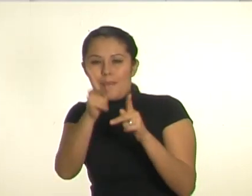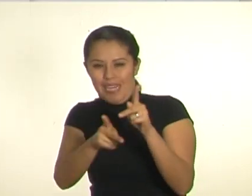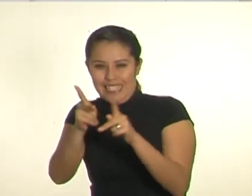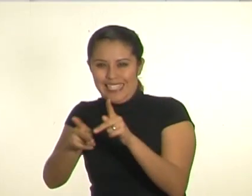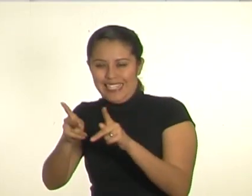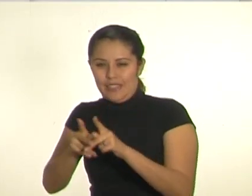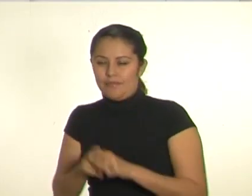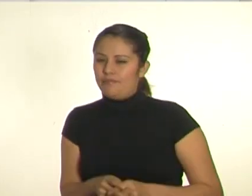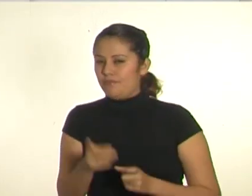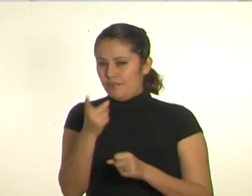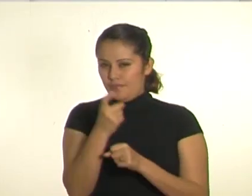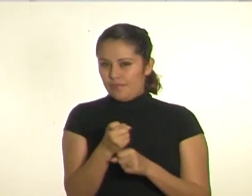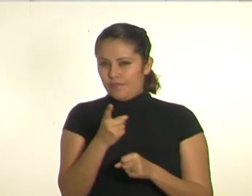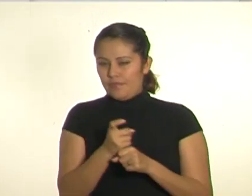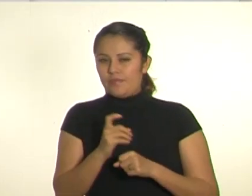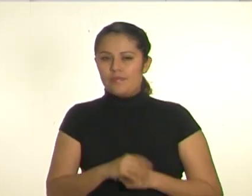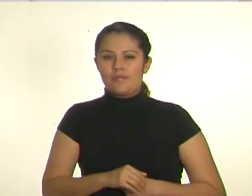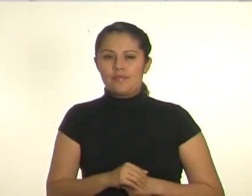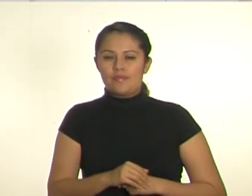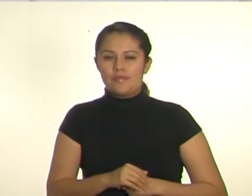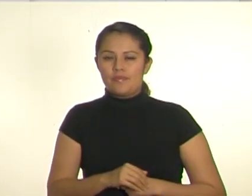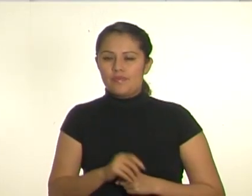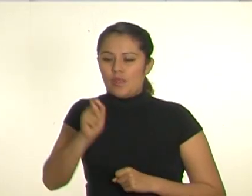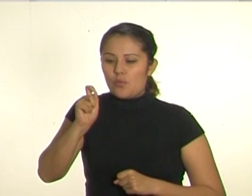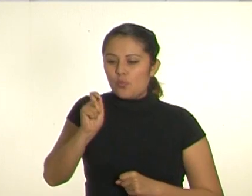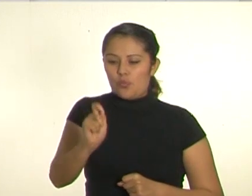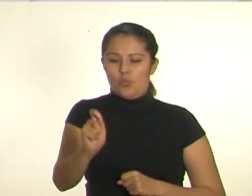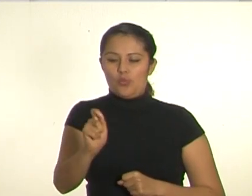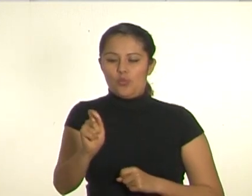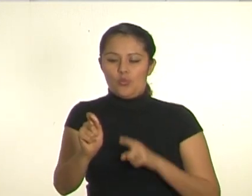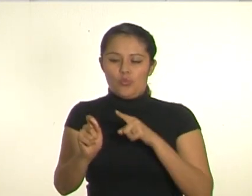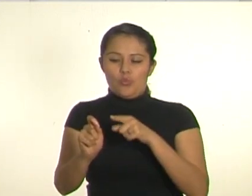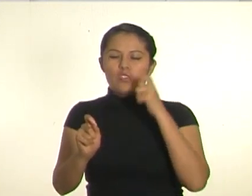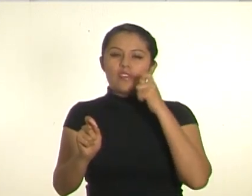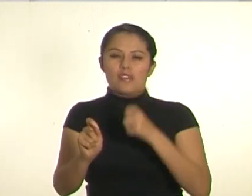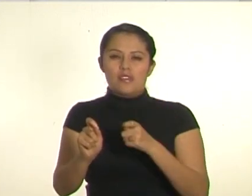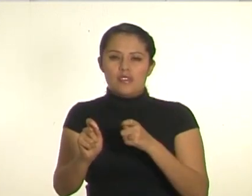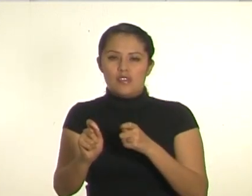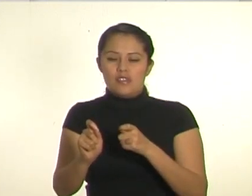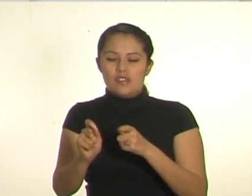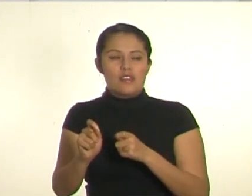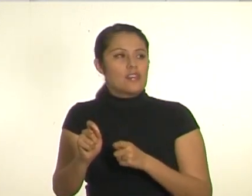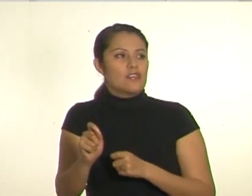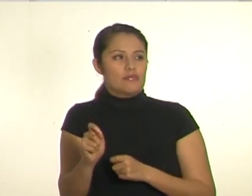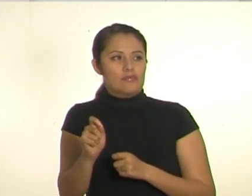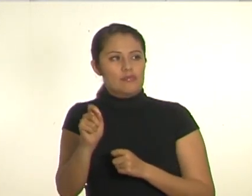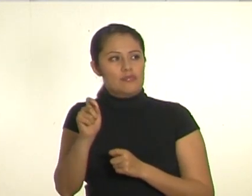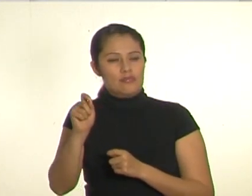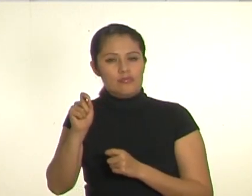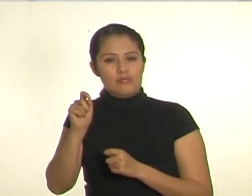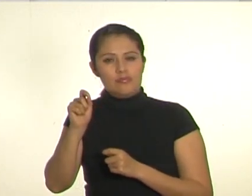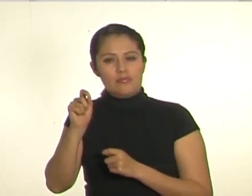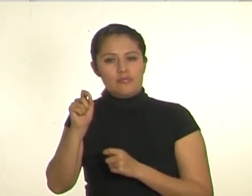El primero, que es el punto y seguido que tenemos acá.